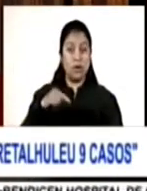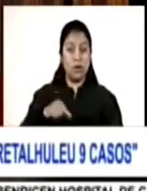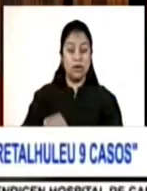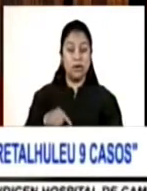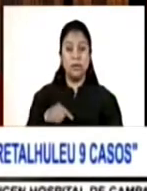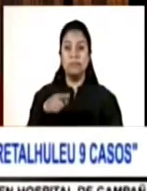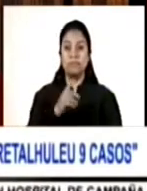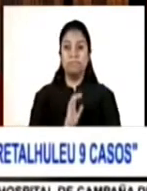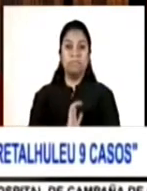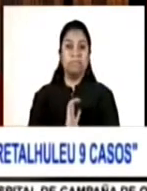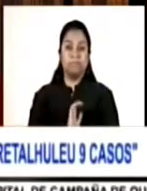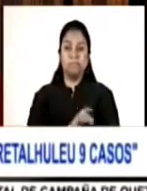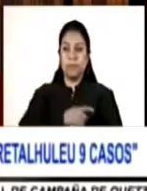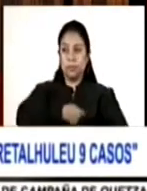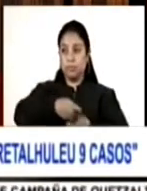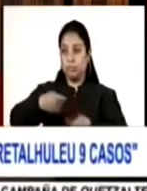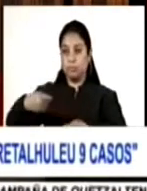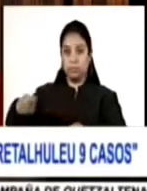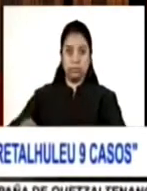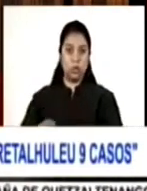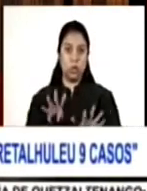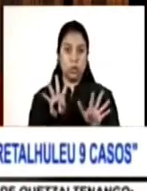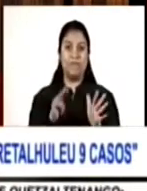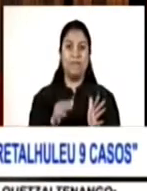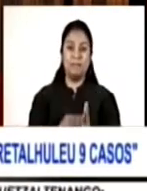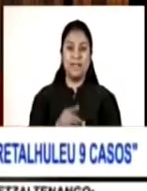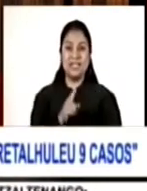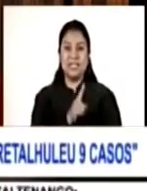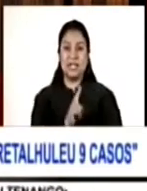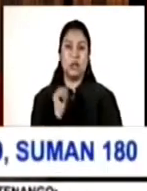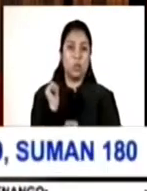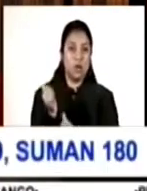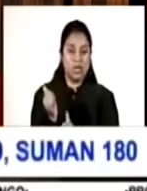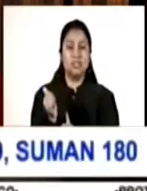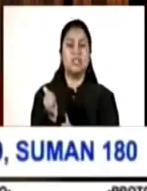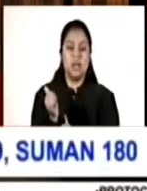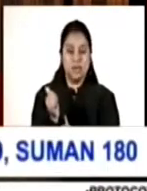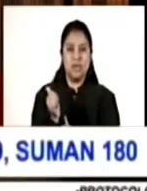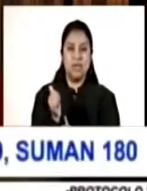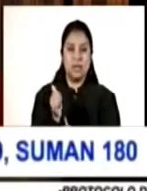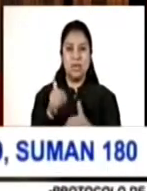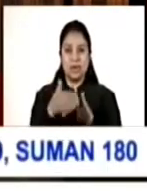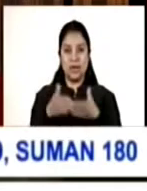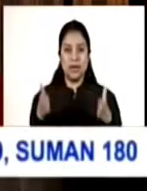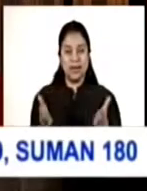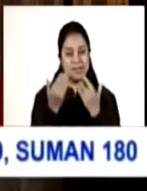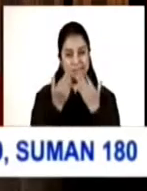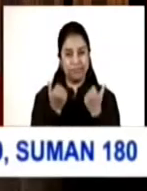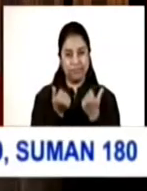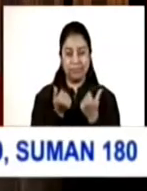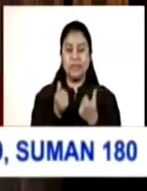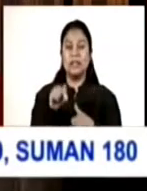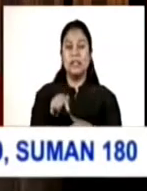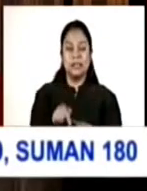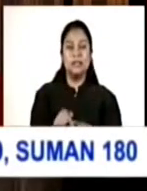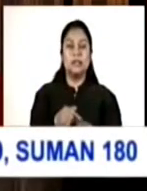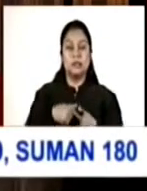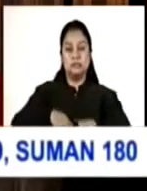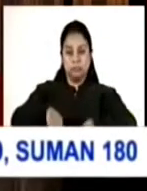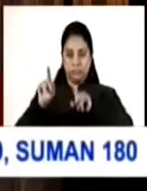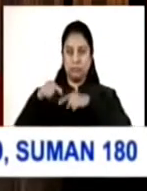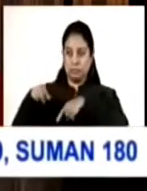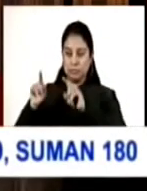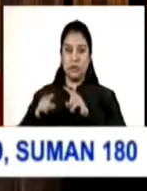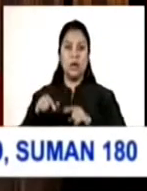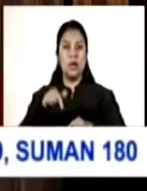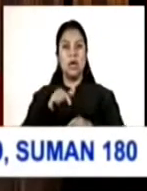se espera repartir 9.115 cajas de las de Juntos Saldremos Adelante, que se vendrán